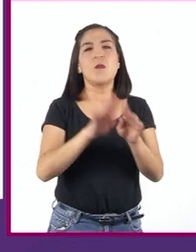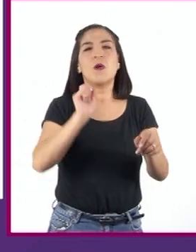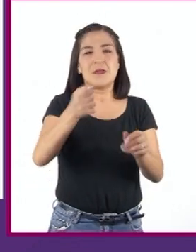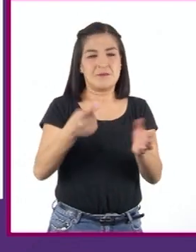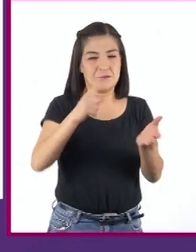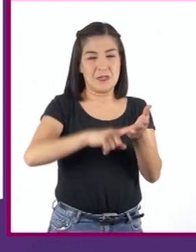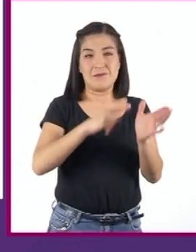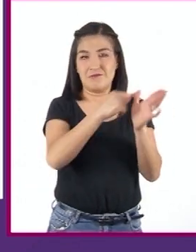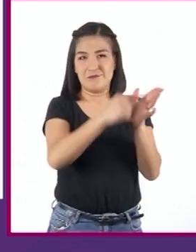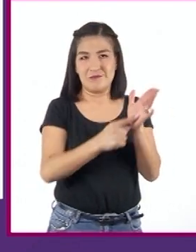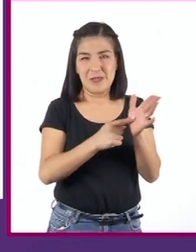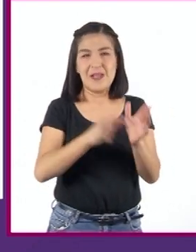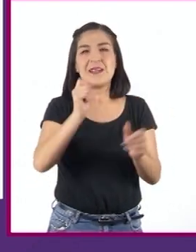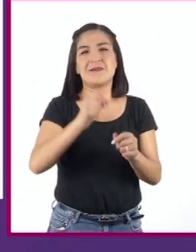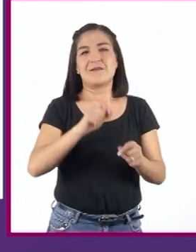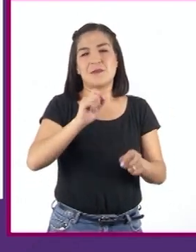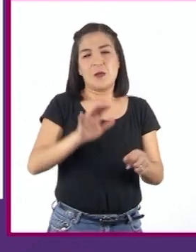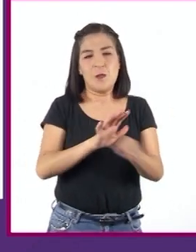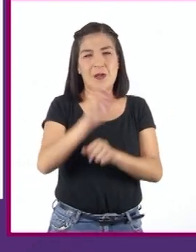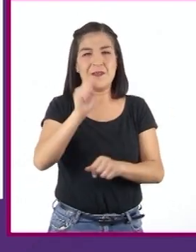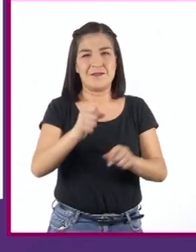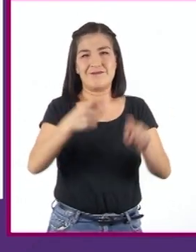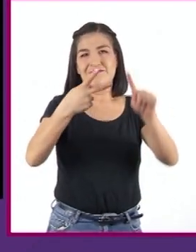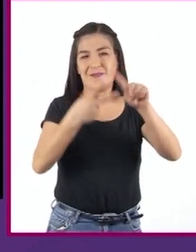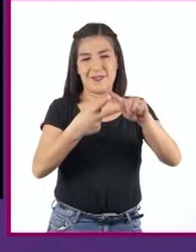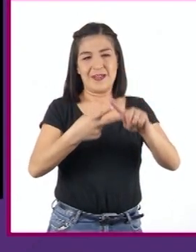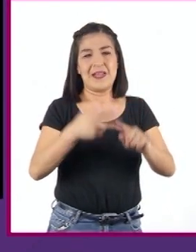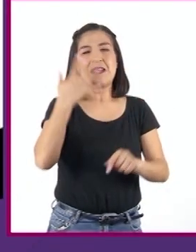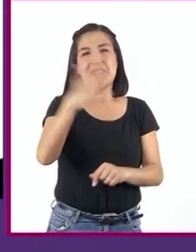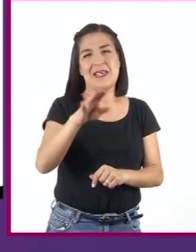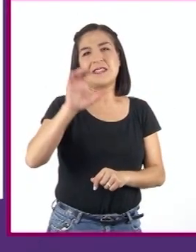triángulo equilátero de 10 centímetros por lado.